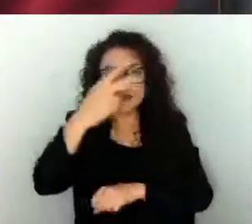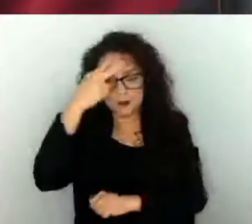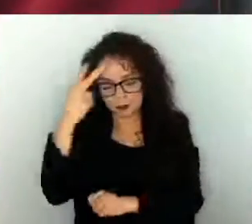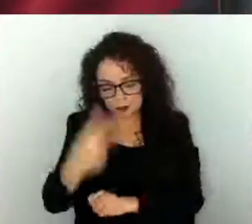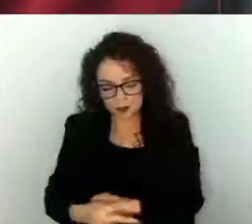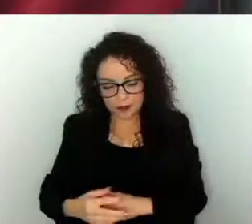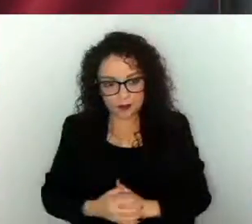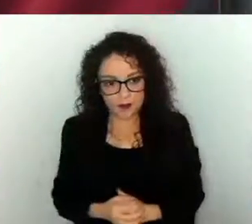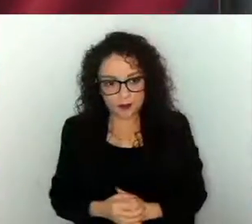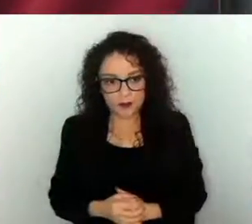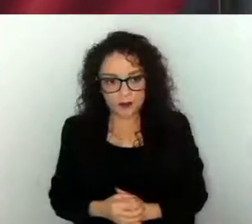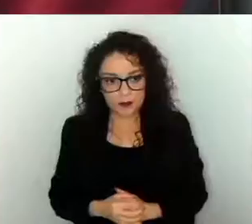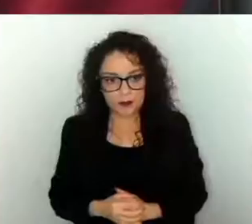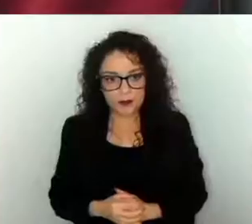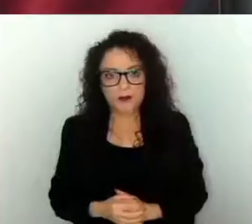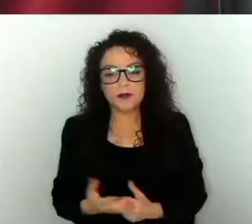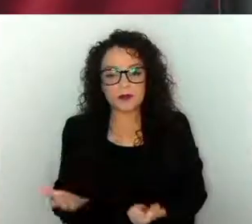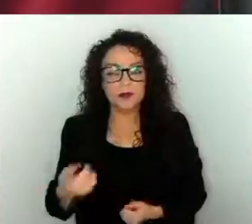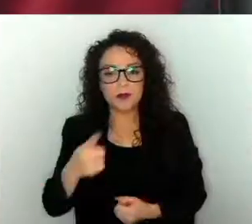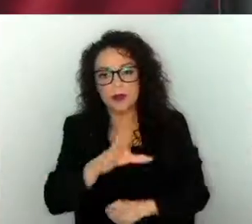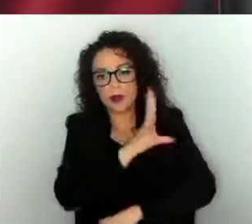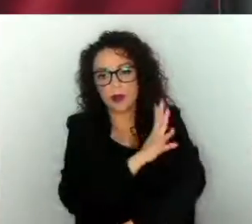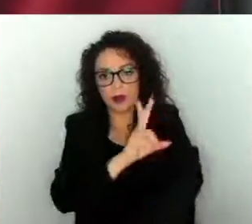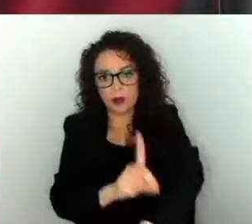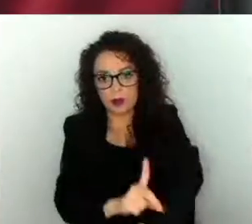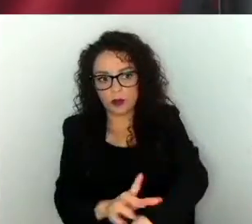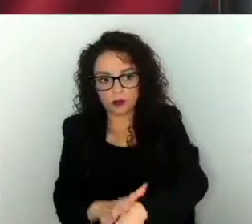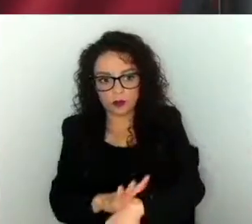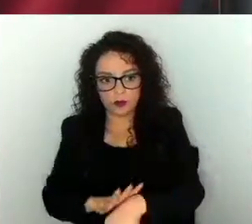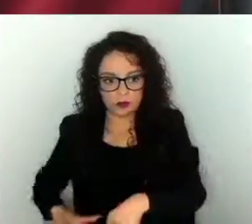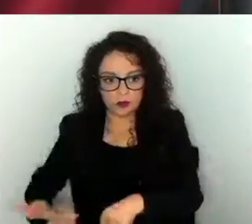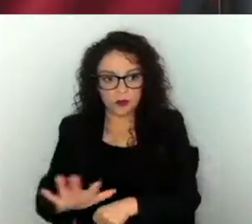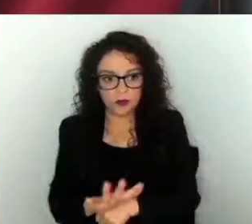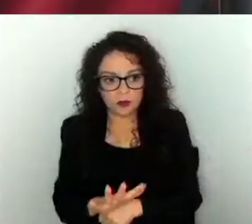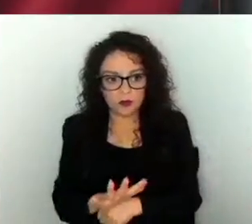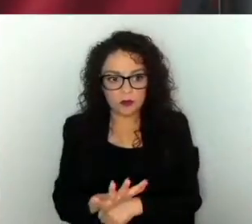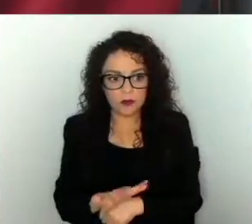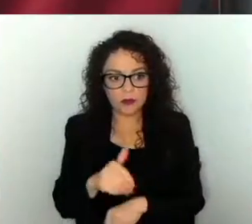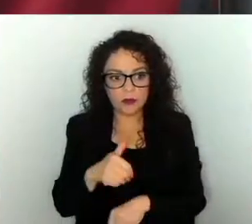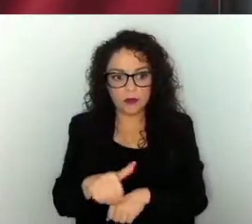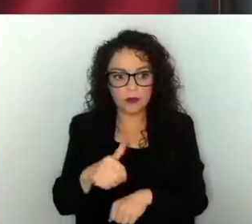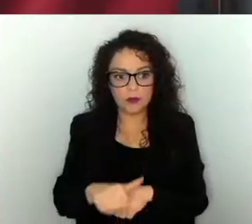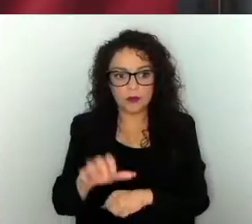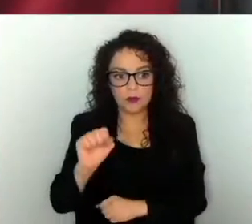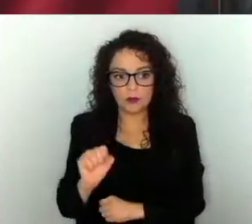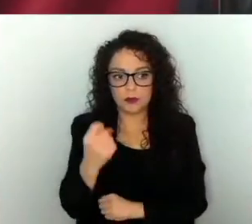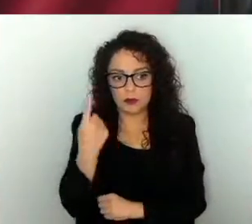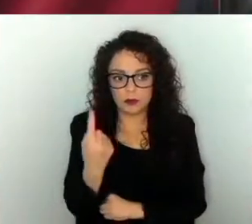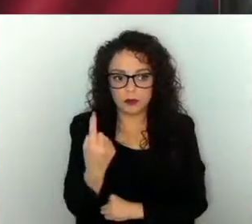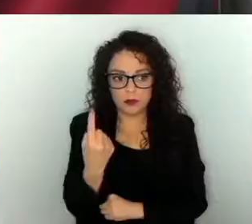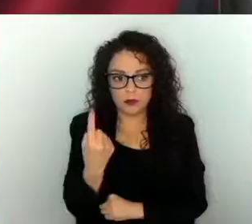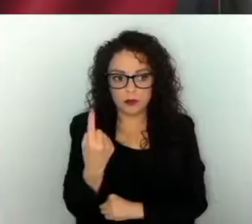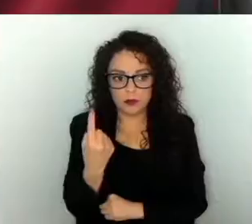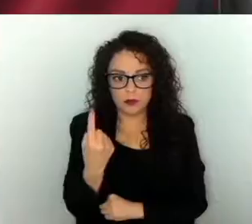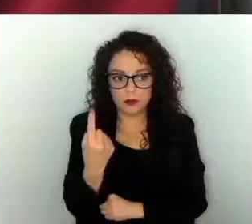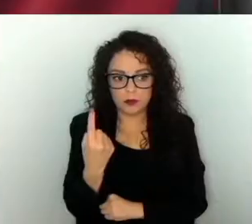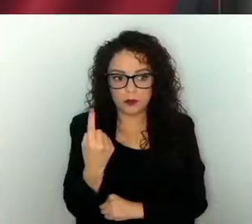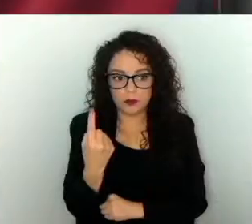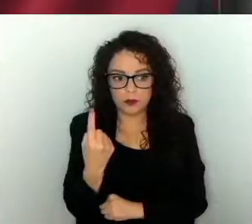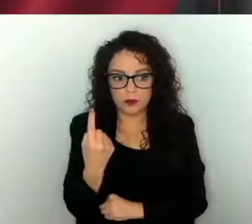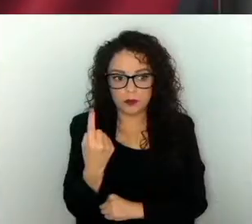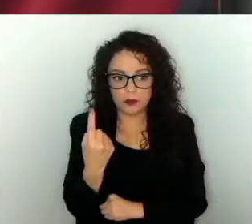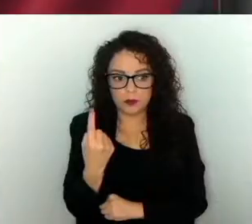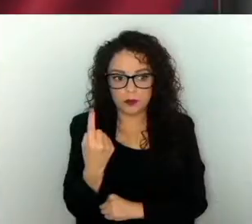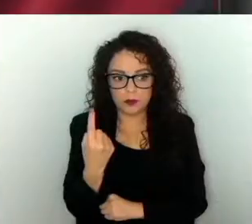En nuestro carácter de coordinadores de los grupos parlamentarios de la 61ª Legislatura y con sustento en lo dispuesto en